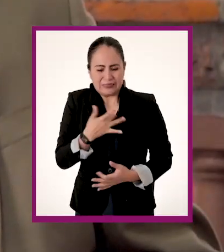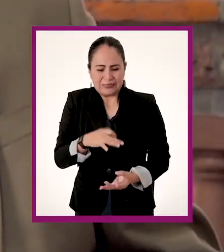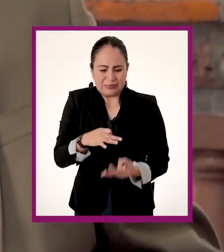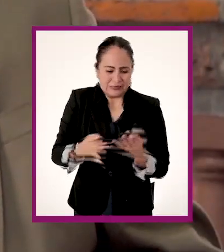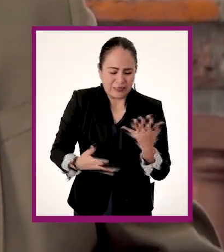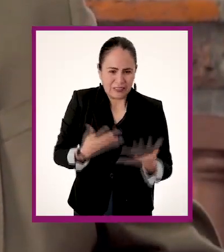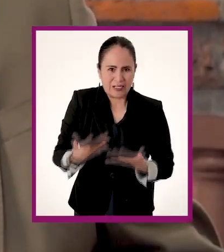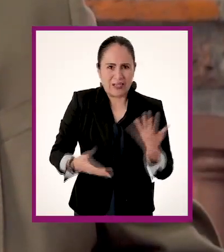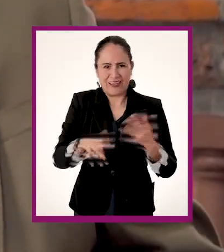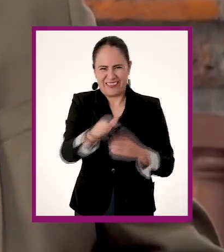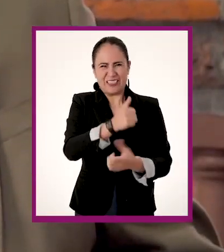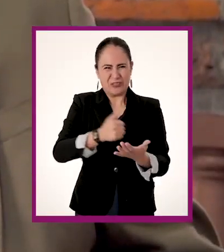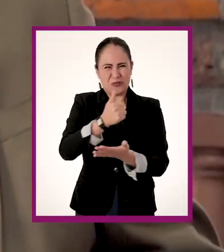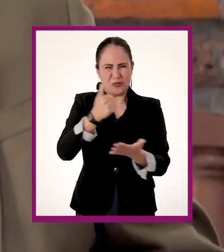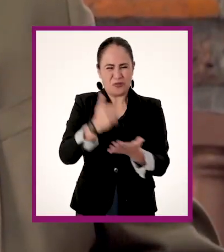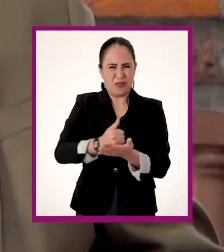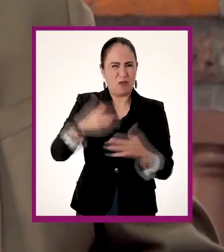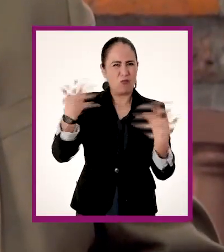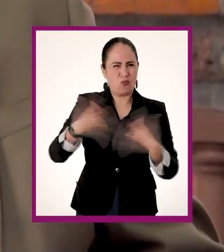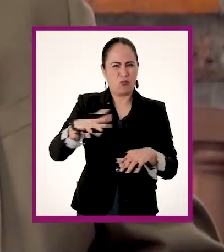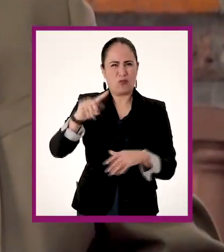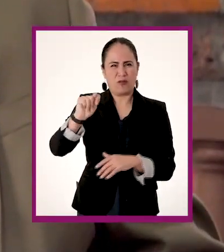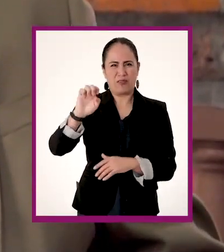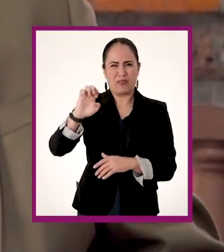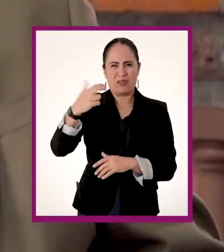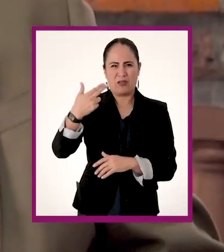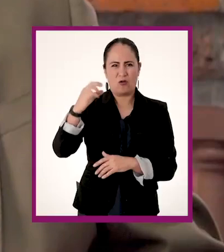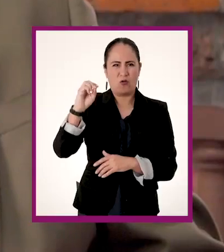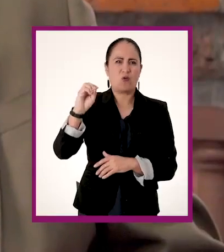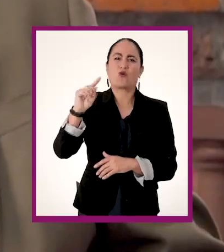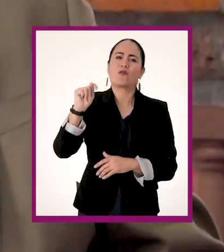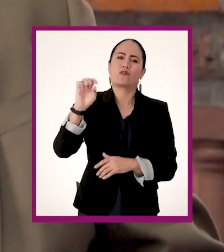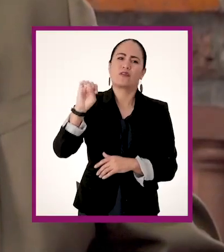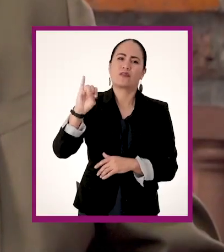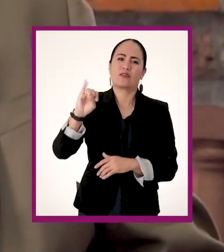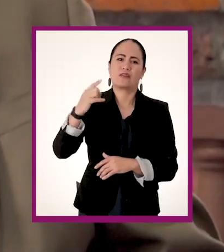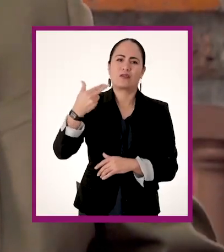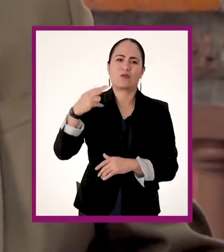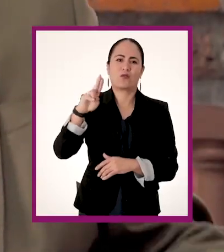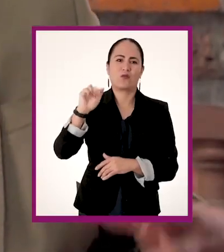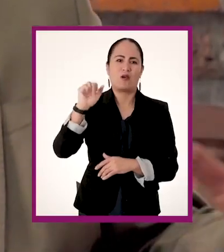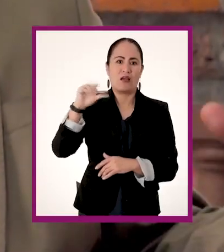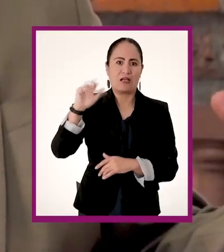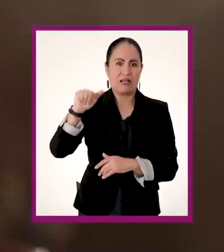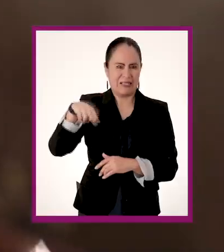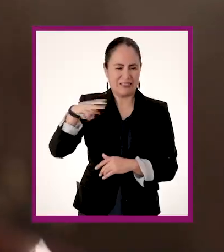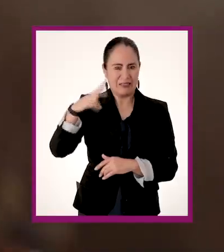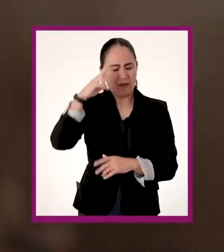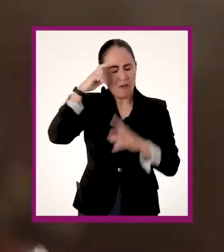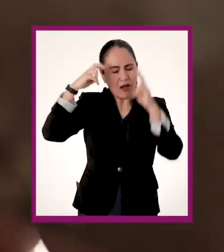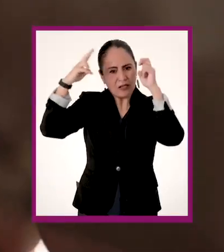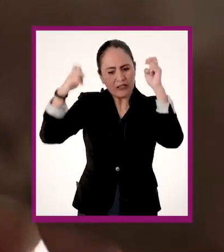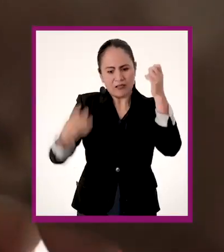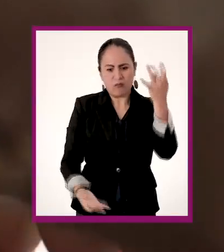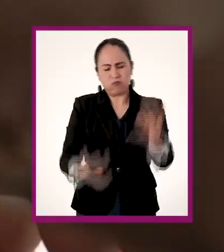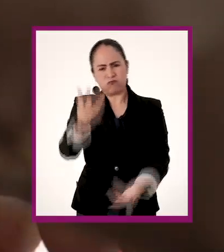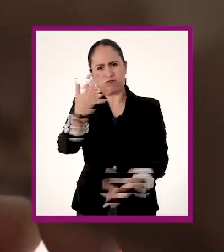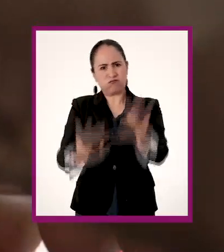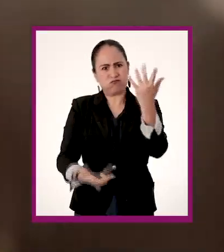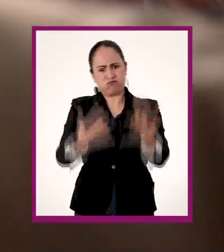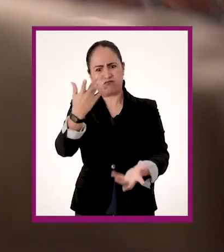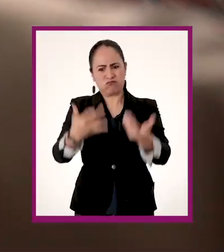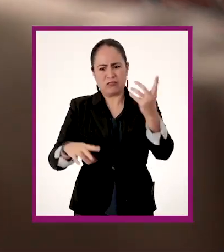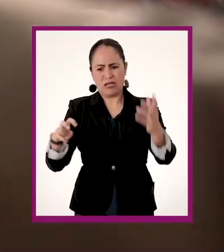se avienta. Claro, porque se mostró un poco acobardado, ¿no? Sí. Claro. A la mera hora, ahí en Teotihuacán, imagínate, en